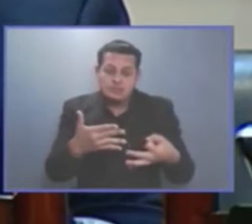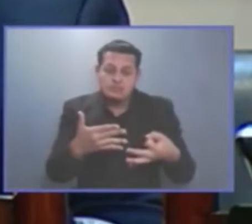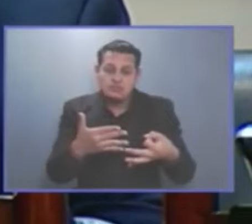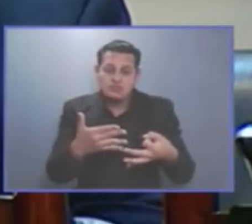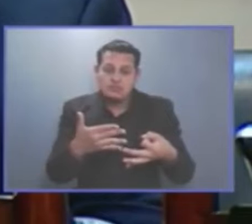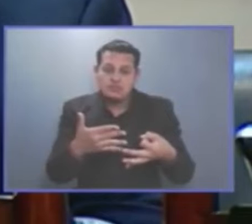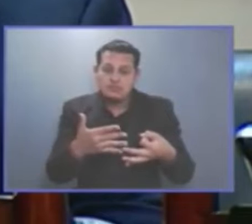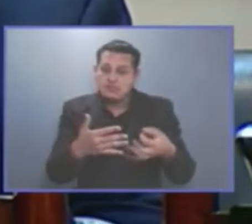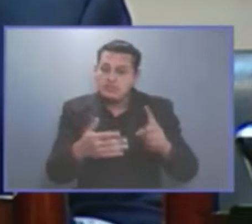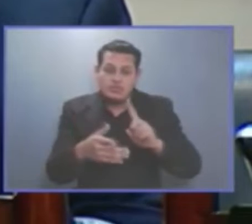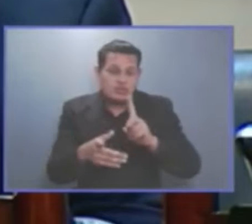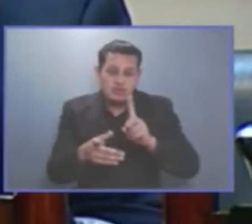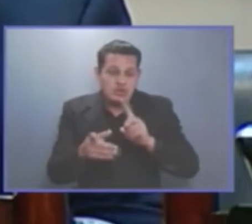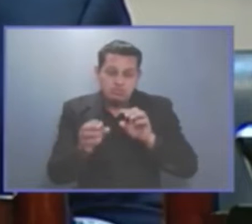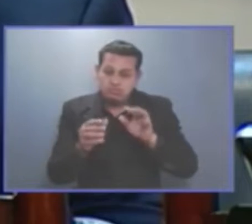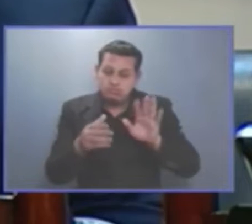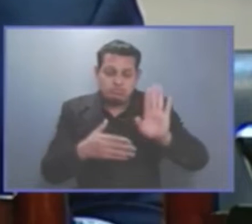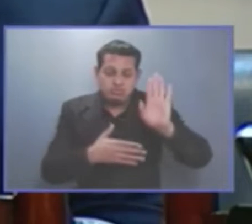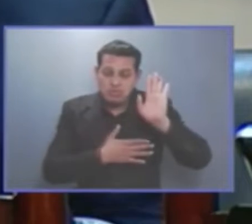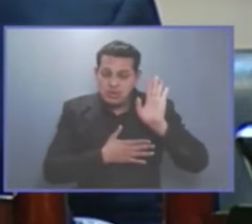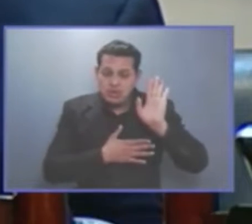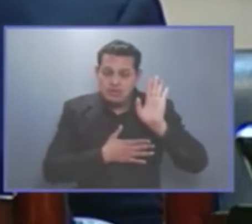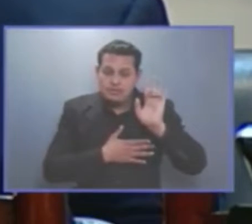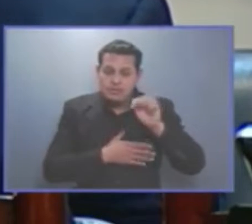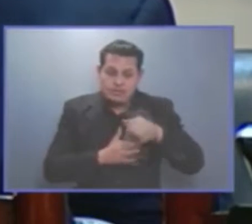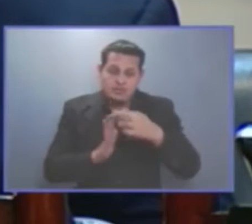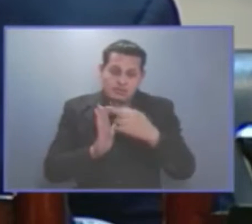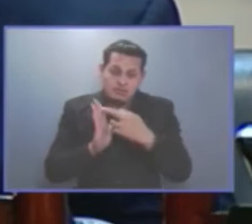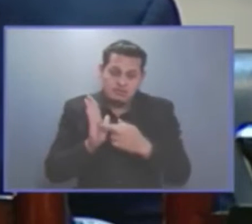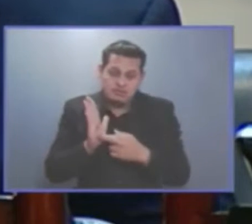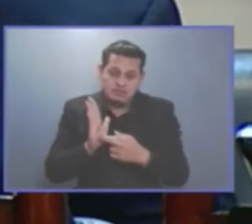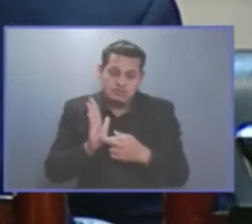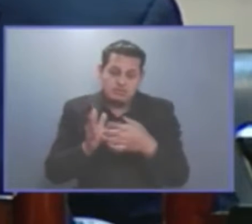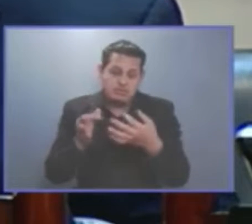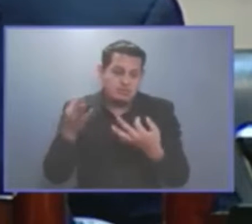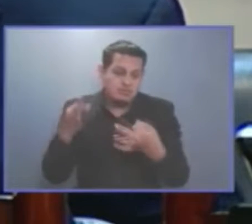es que no procedía de antejuicio